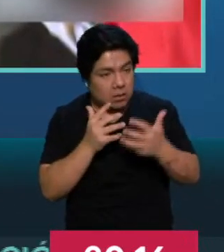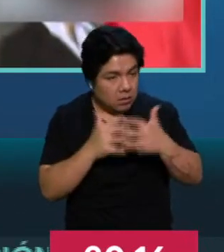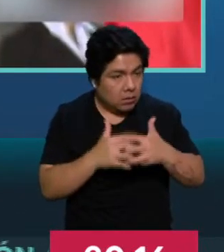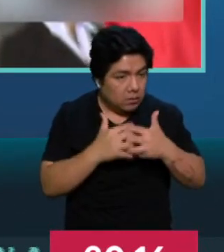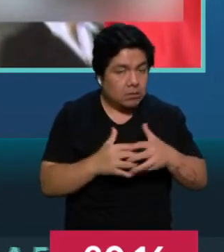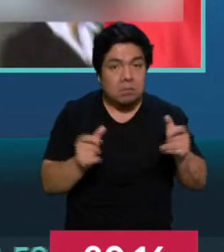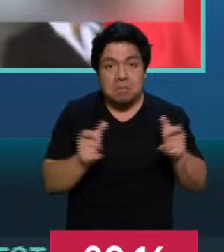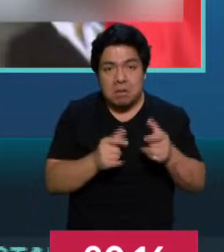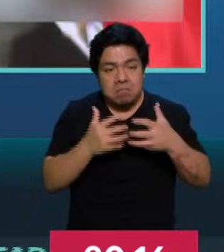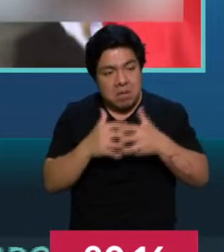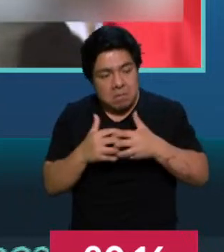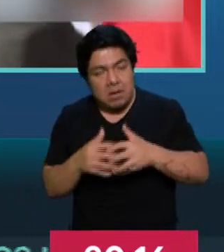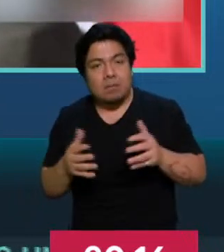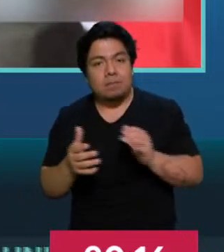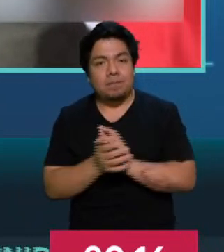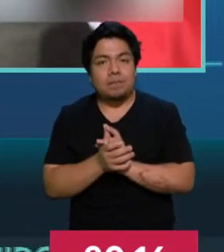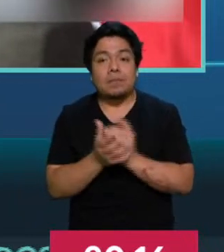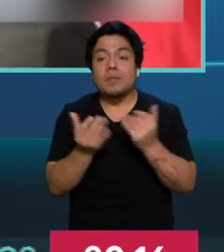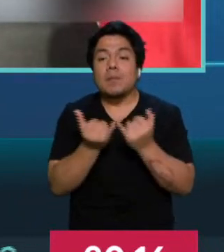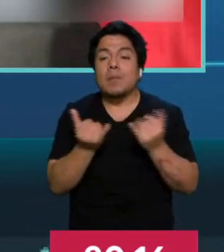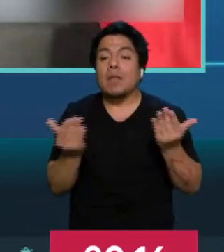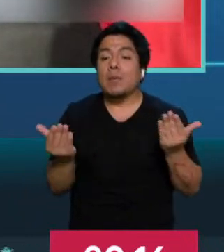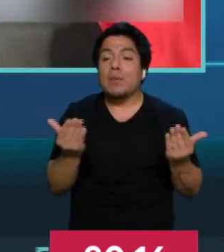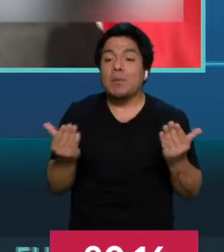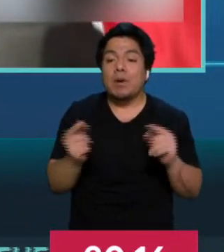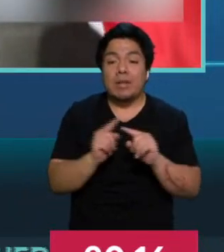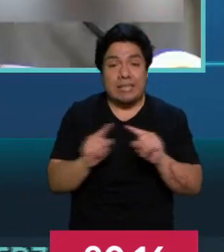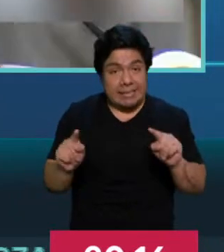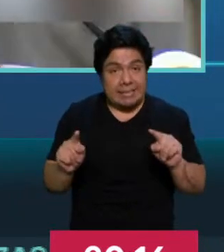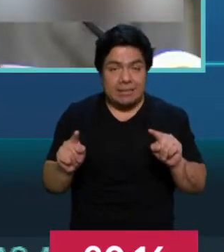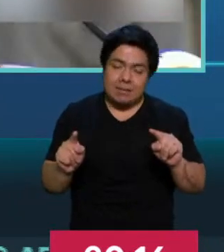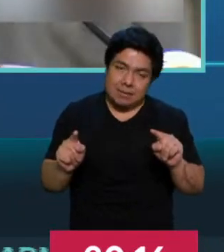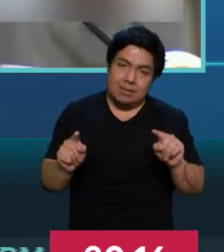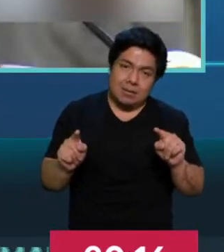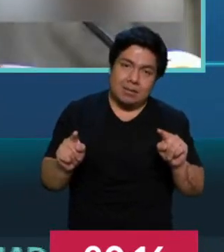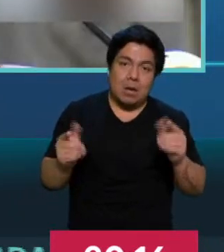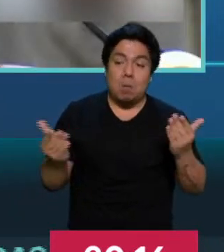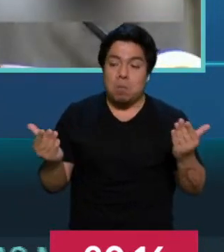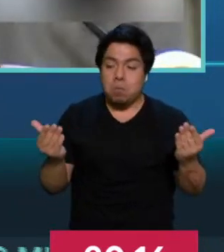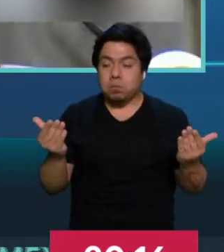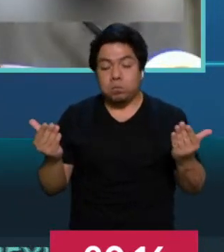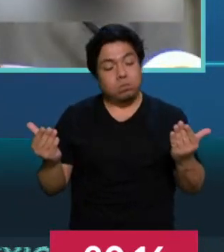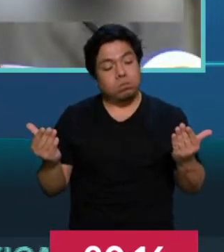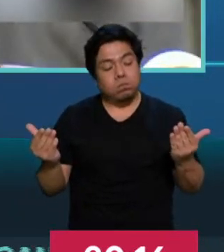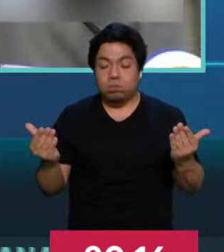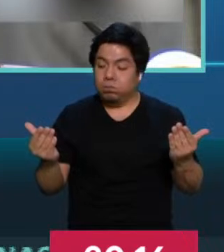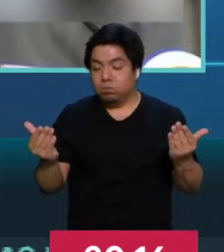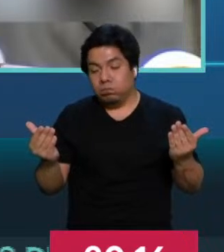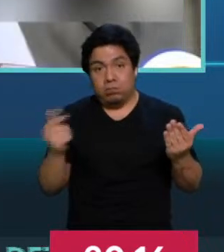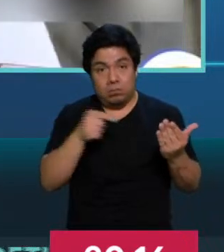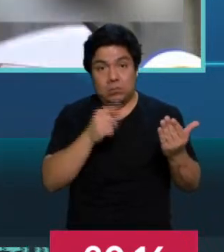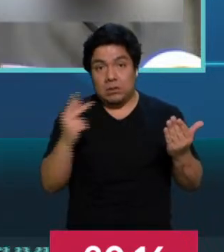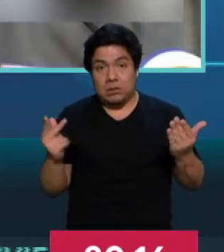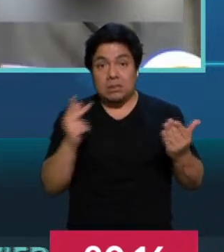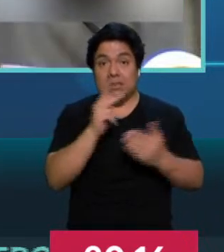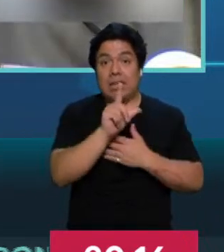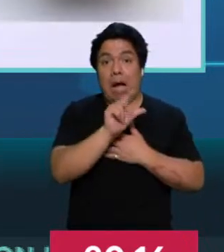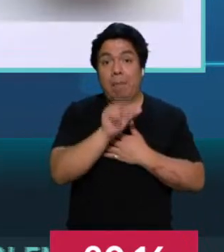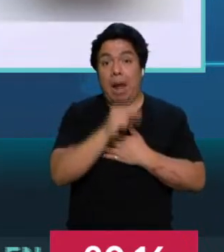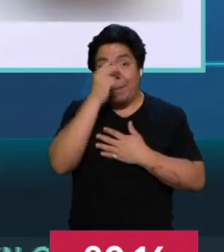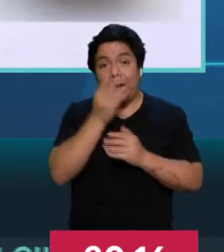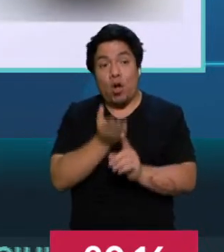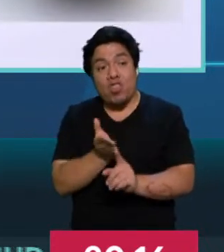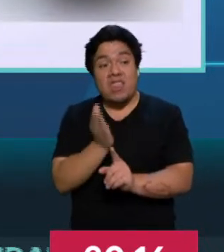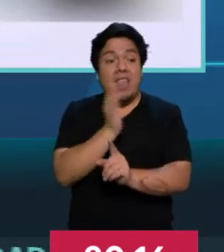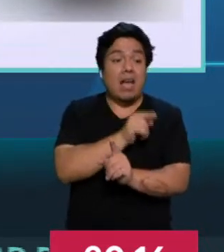estas microempresas, y también ahí hay una diferencia, ¿no? En comparación con el Plan México anterior,